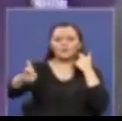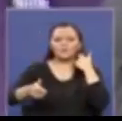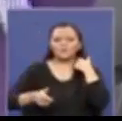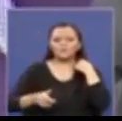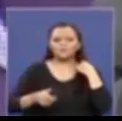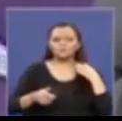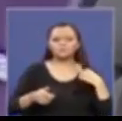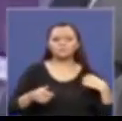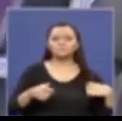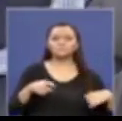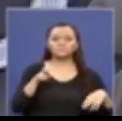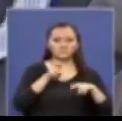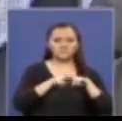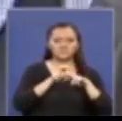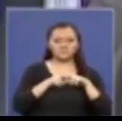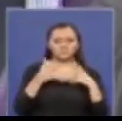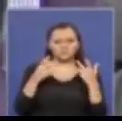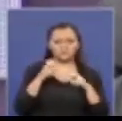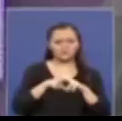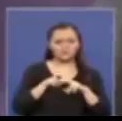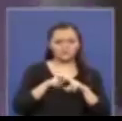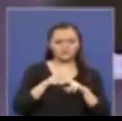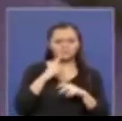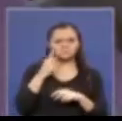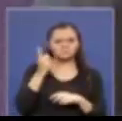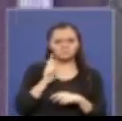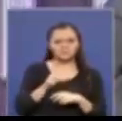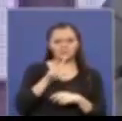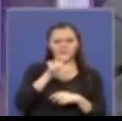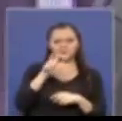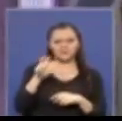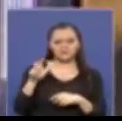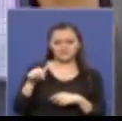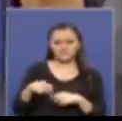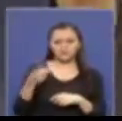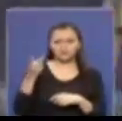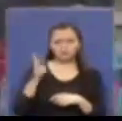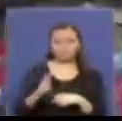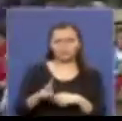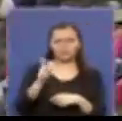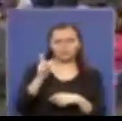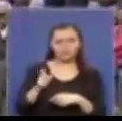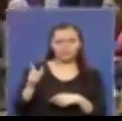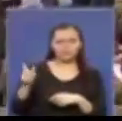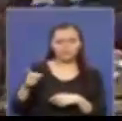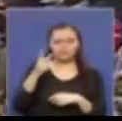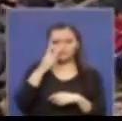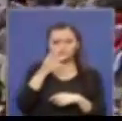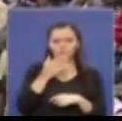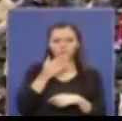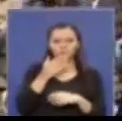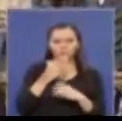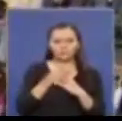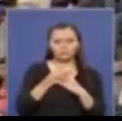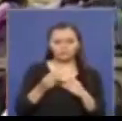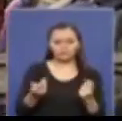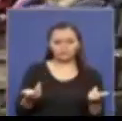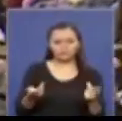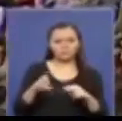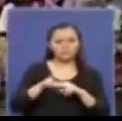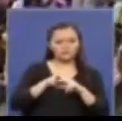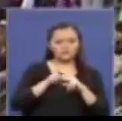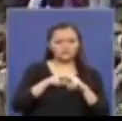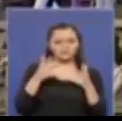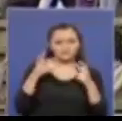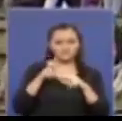Ya no hay más sillas, compañeros. Me decían que habíamos calculado 1.300 personas y más de 2.000. Pero tienen que prever esas cosas. Ya no hay más